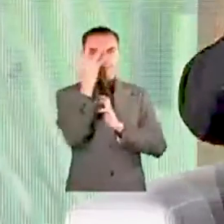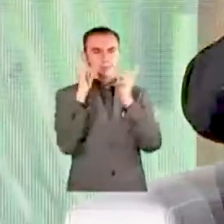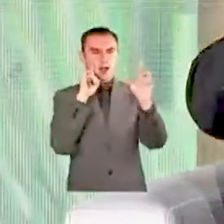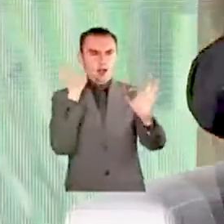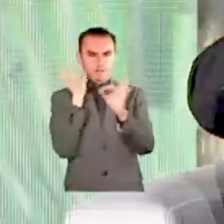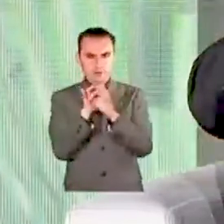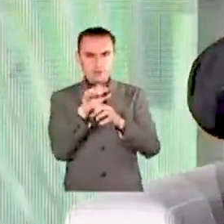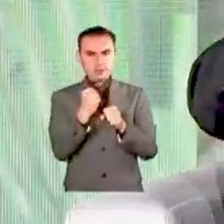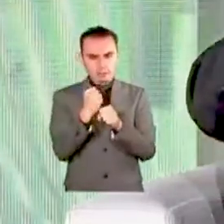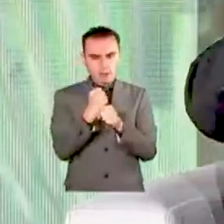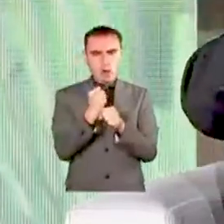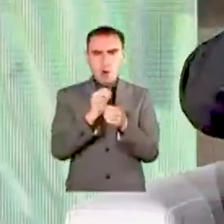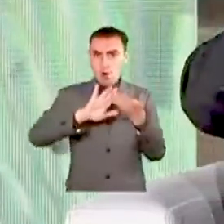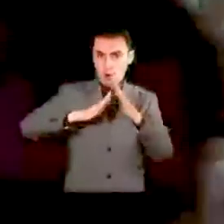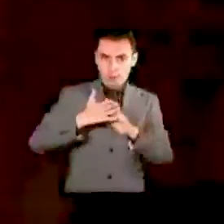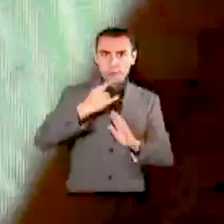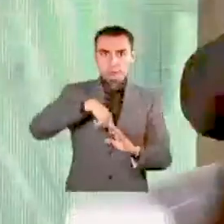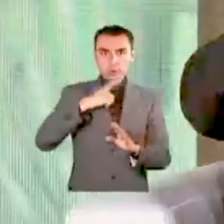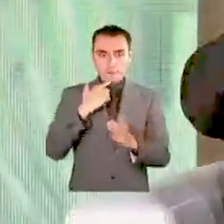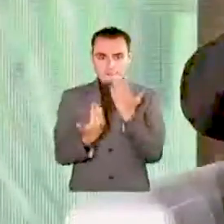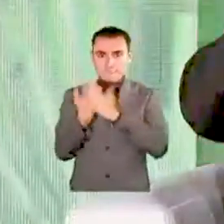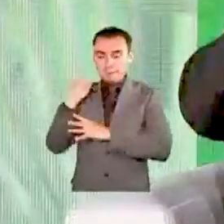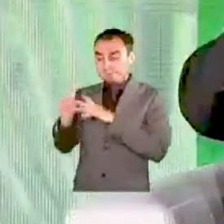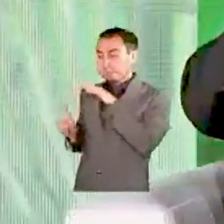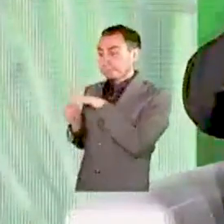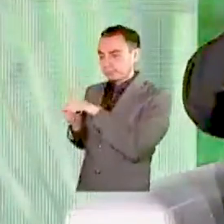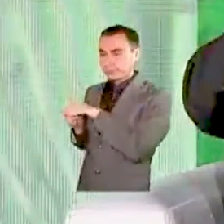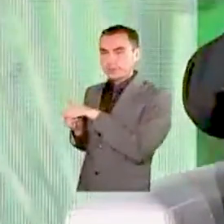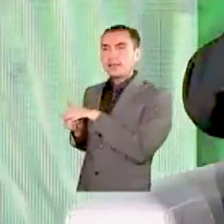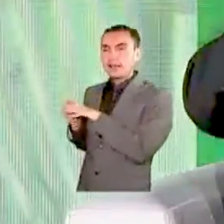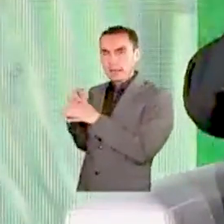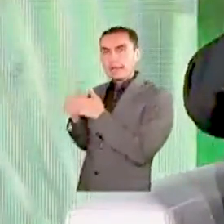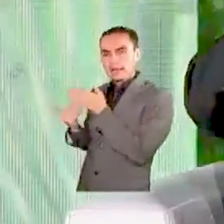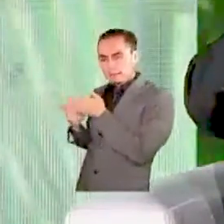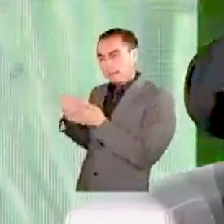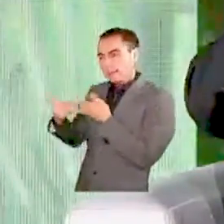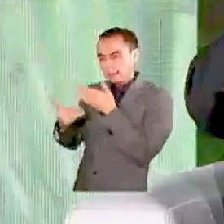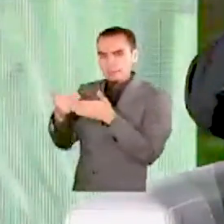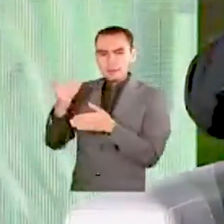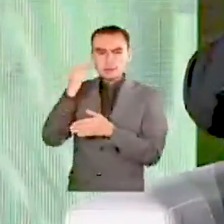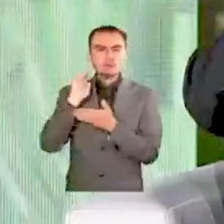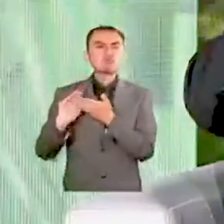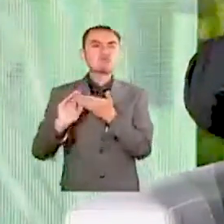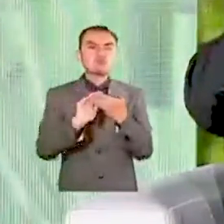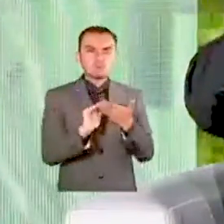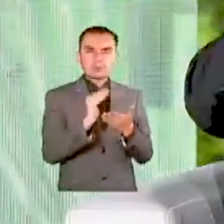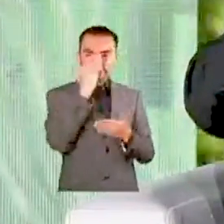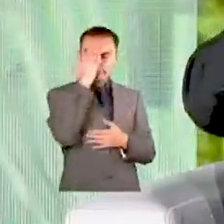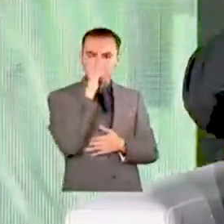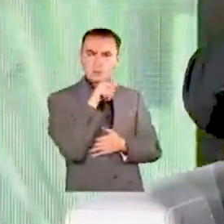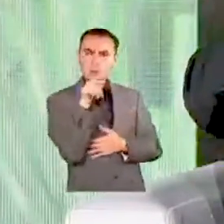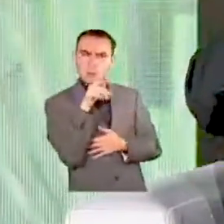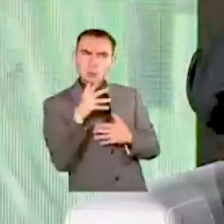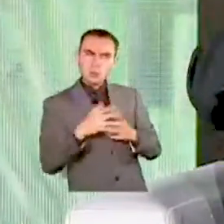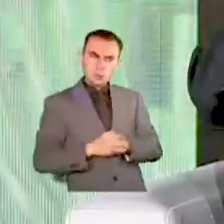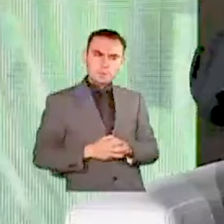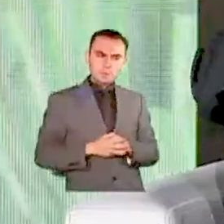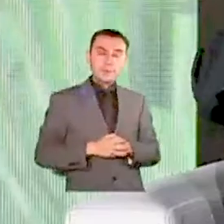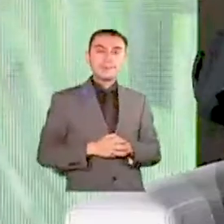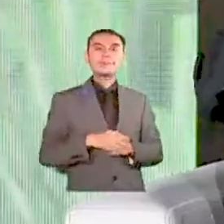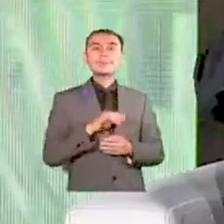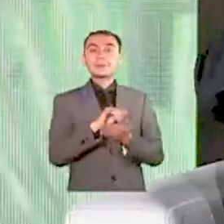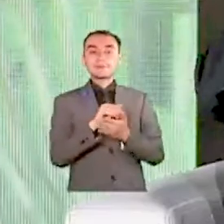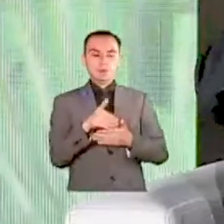trabajo comunitario. Hay una apuesta de solución a la problemática de la deforestación con énfasis comunitario y continúa,